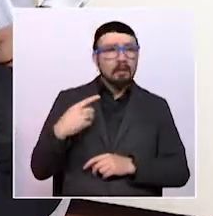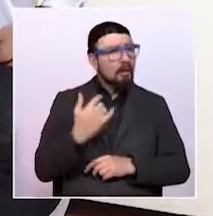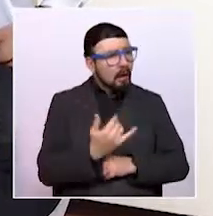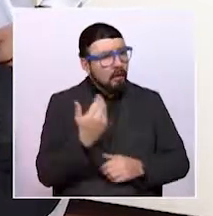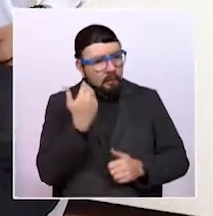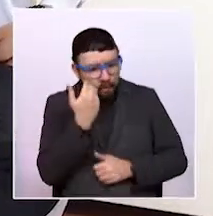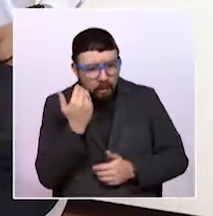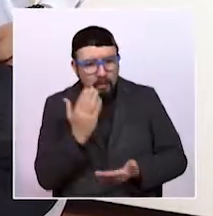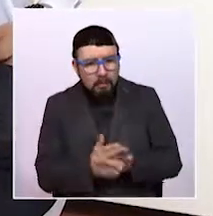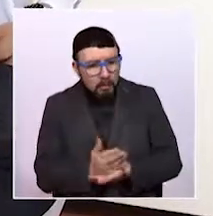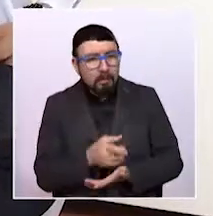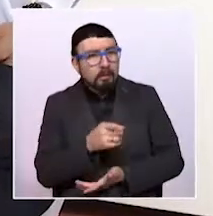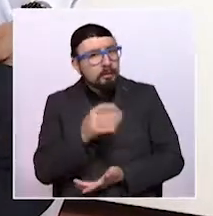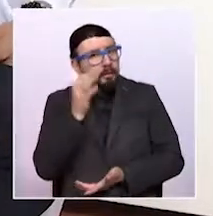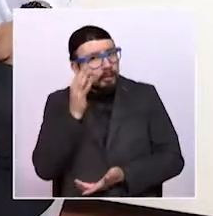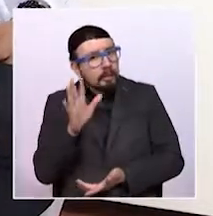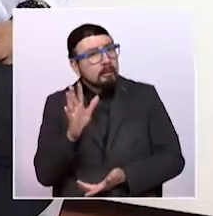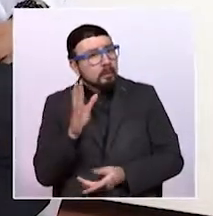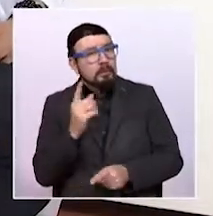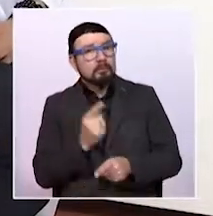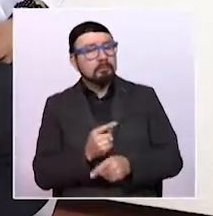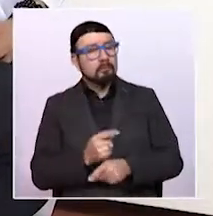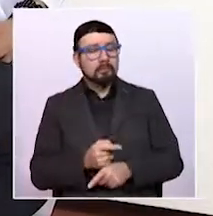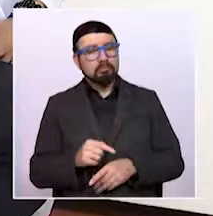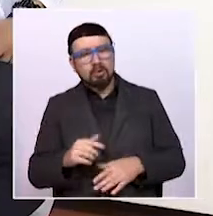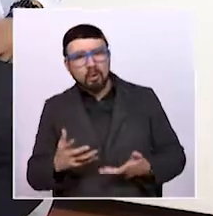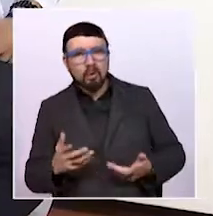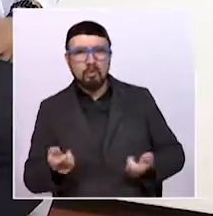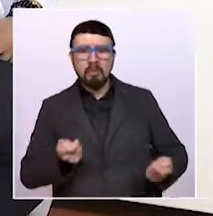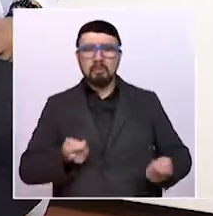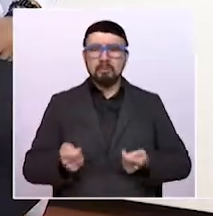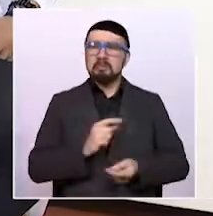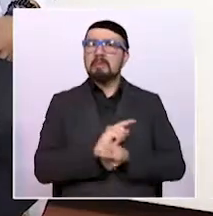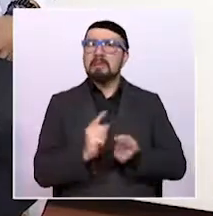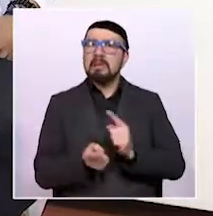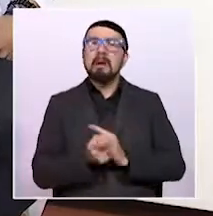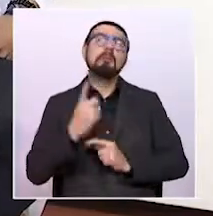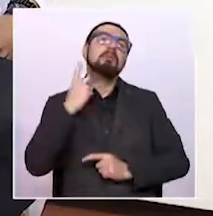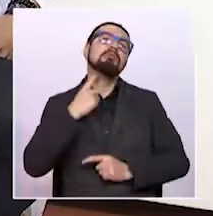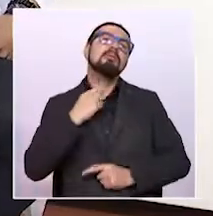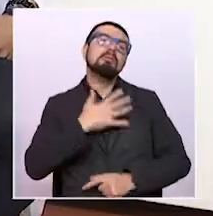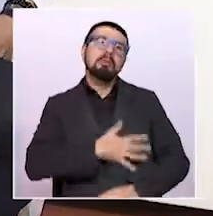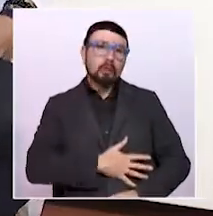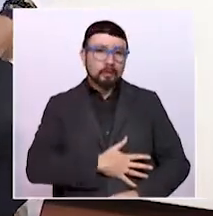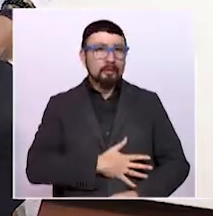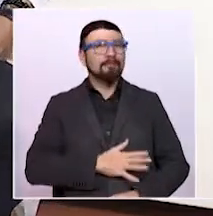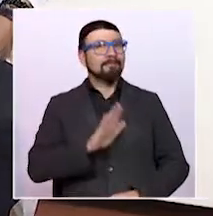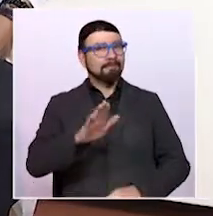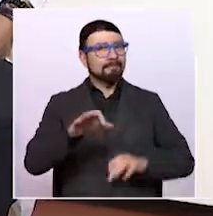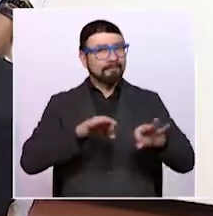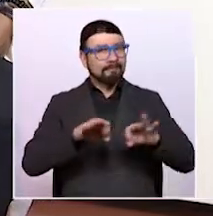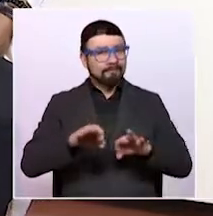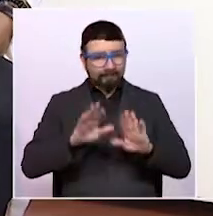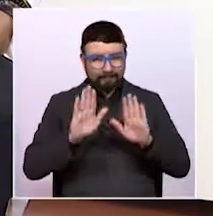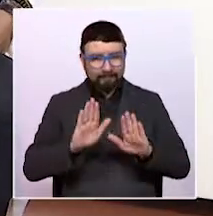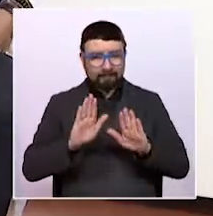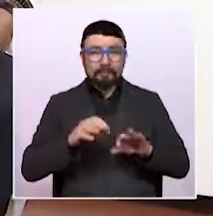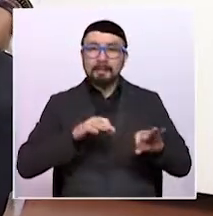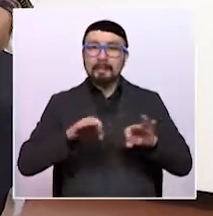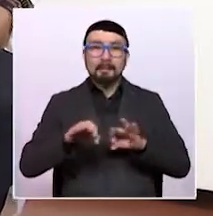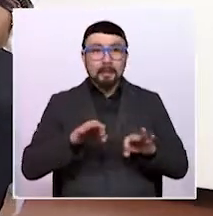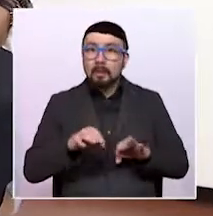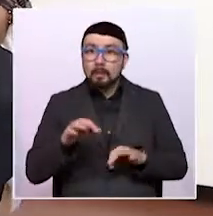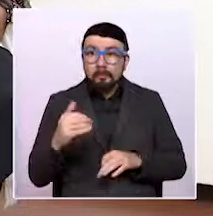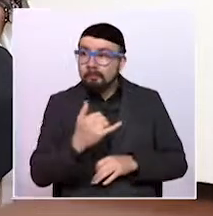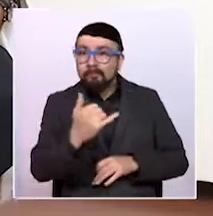suceder qué cambios suceden en la tiroides ya vamos a hablar de esto después de este corte de comerciales así que todas